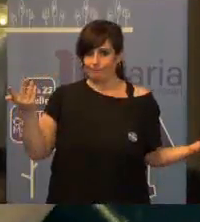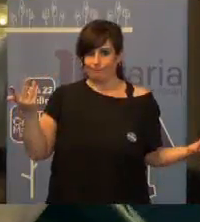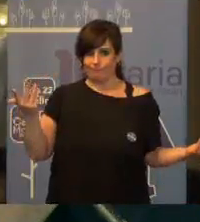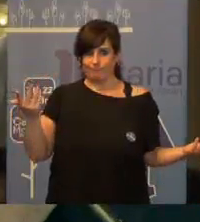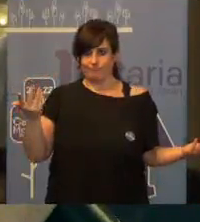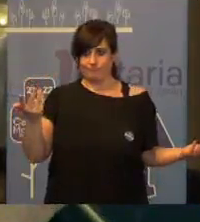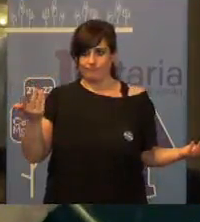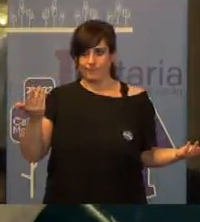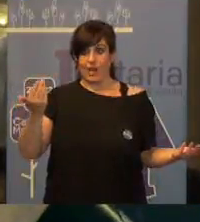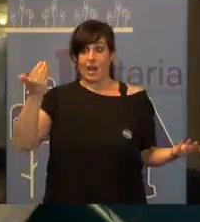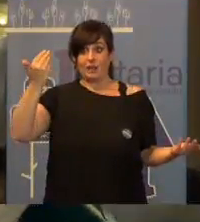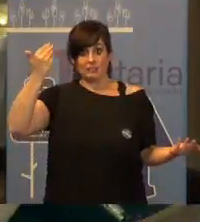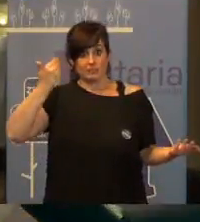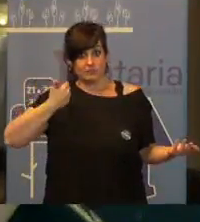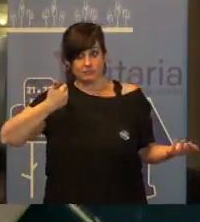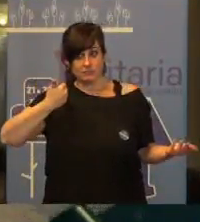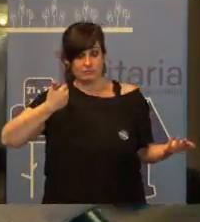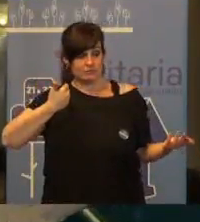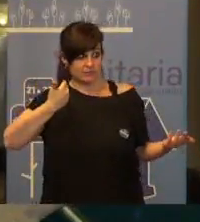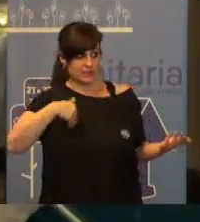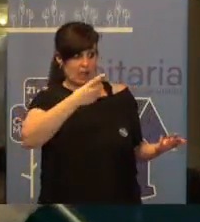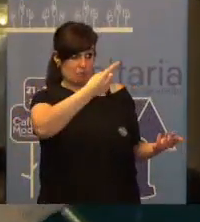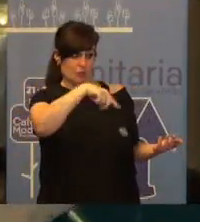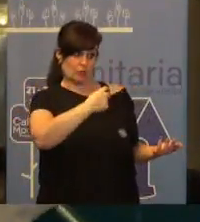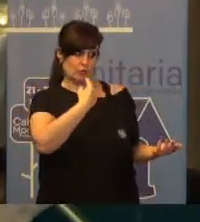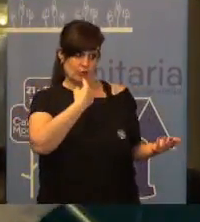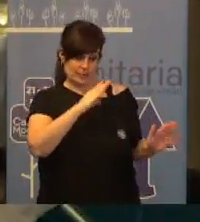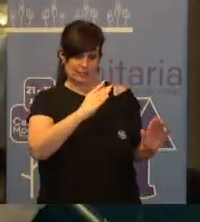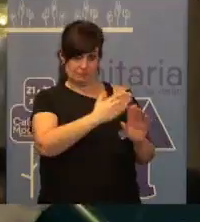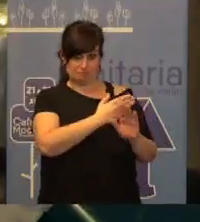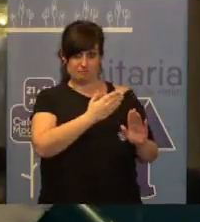xa baixara un pouco, cando decíades por aí